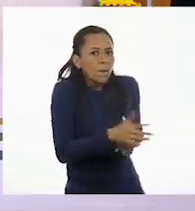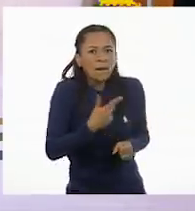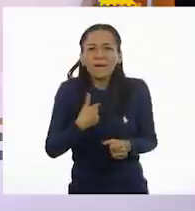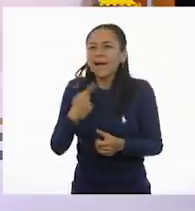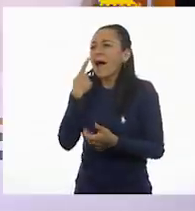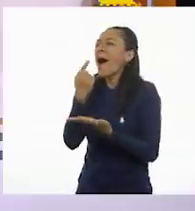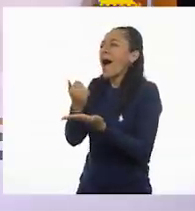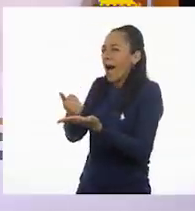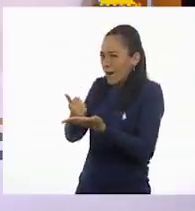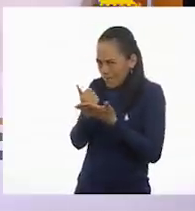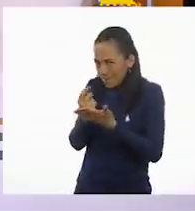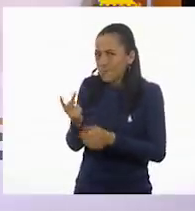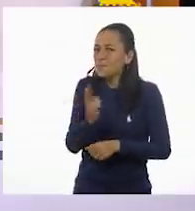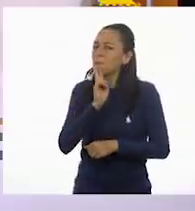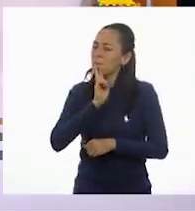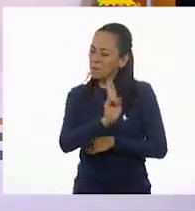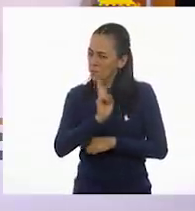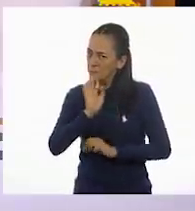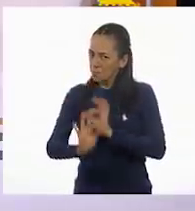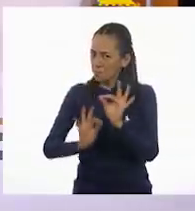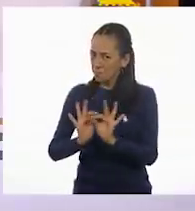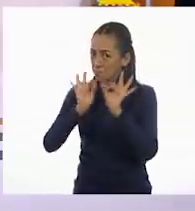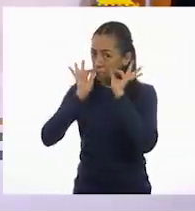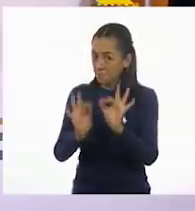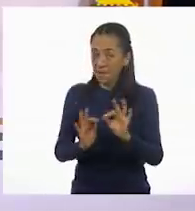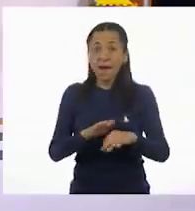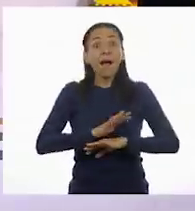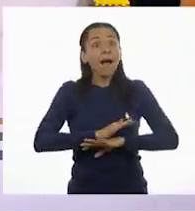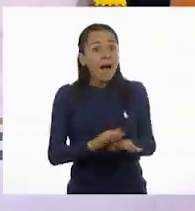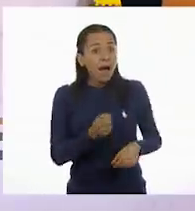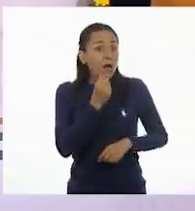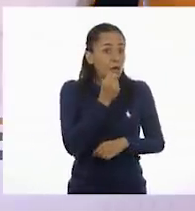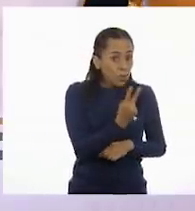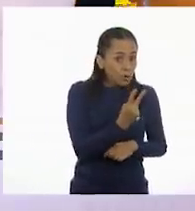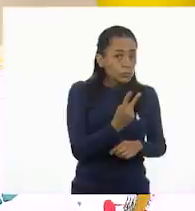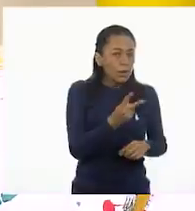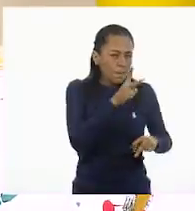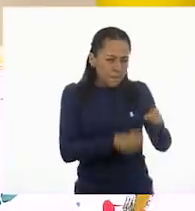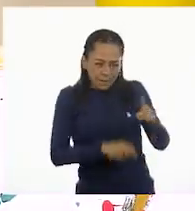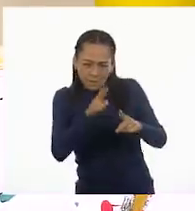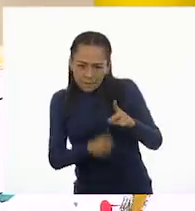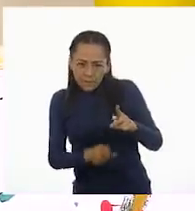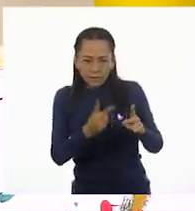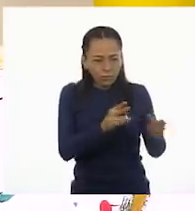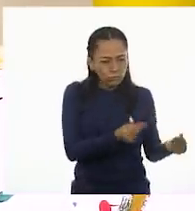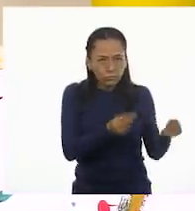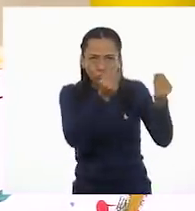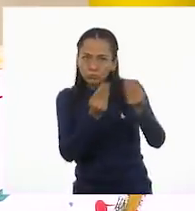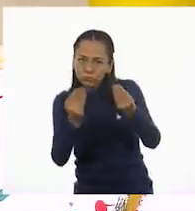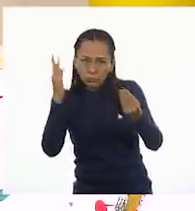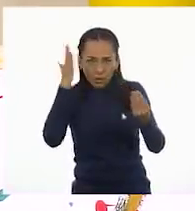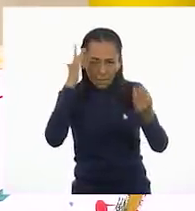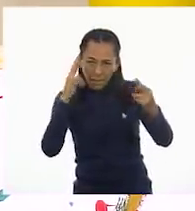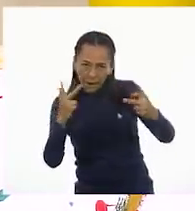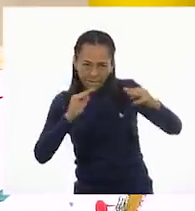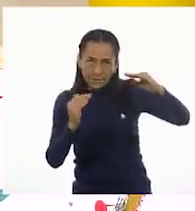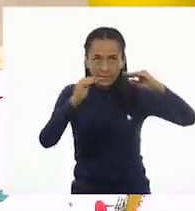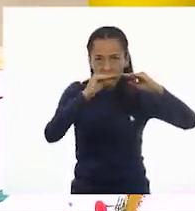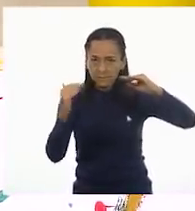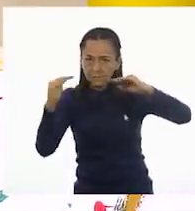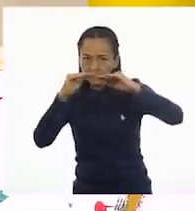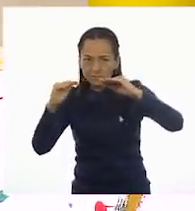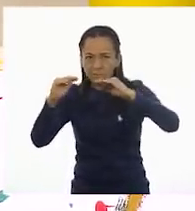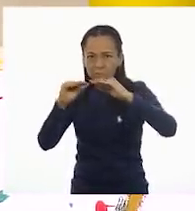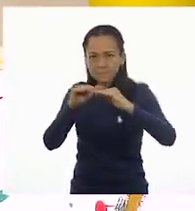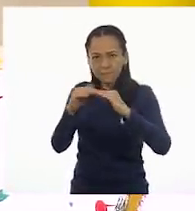Entonces ya llevamos dos piezas de este rompecabezas uh-huh. que estamos armando en equipo, Panchito. También los niños y las niñas que nos ven seguro